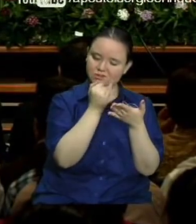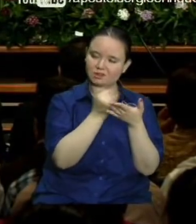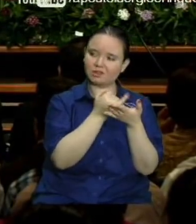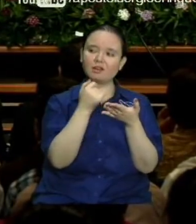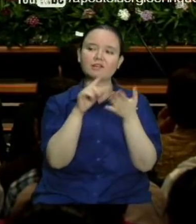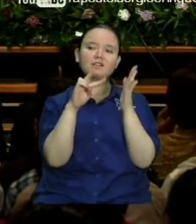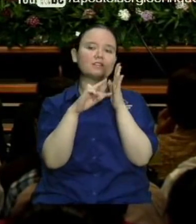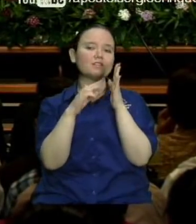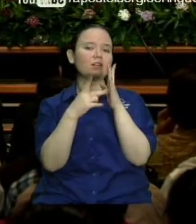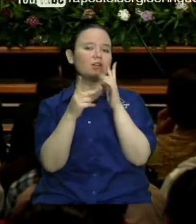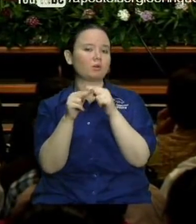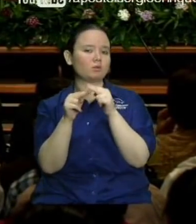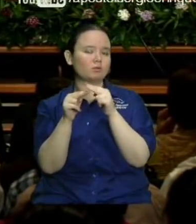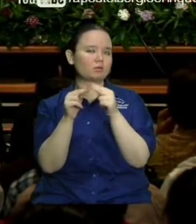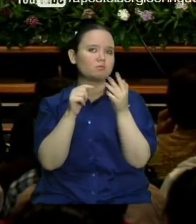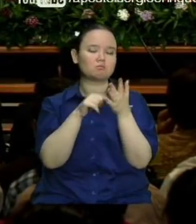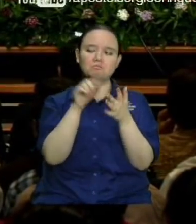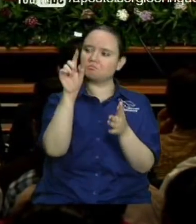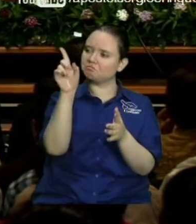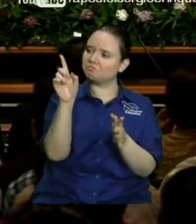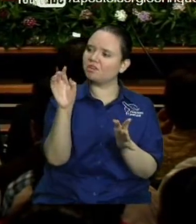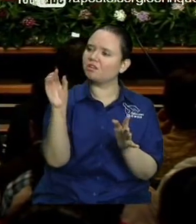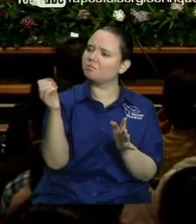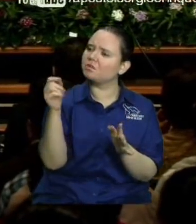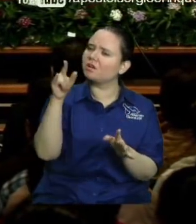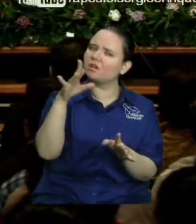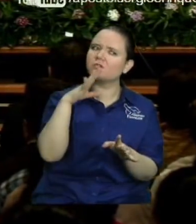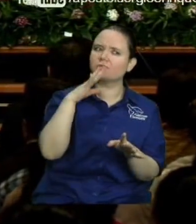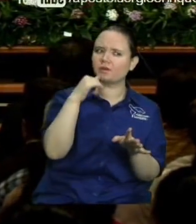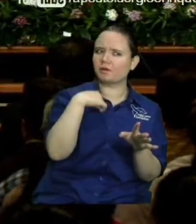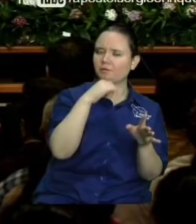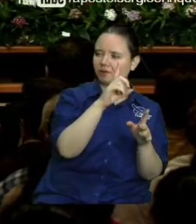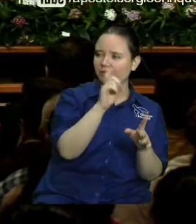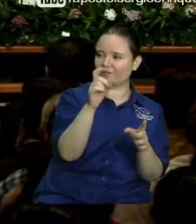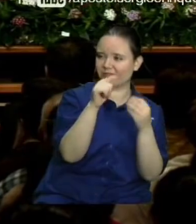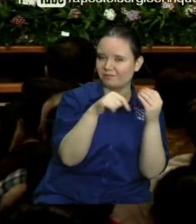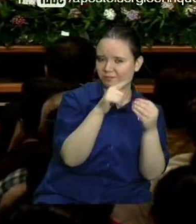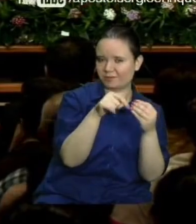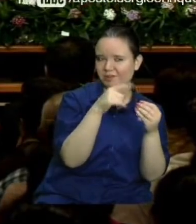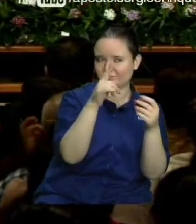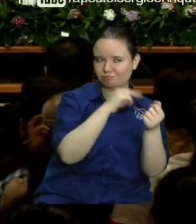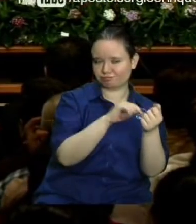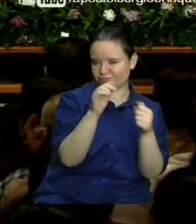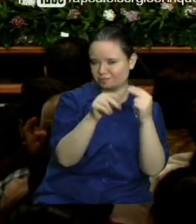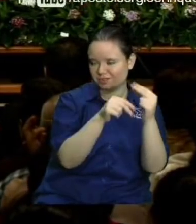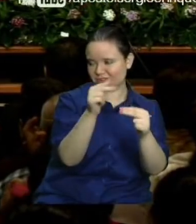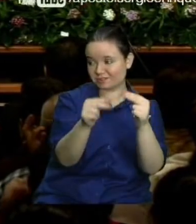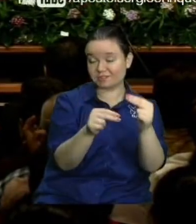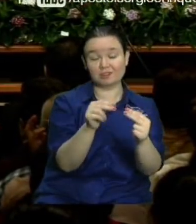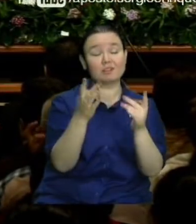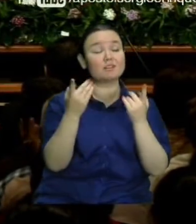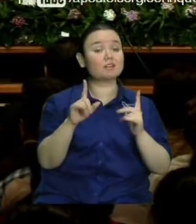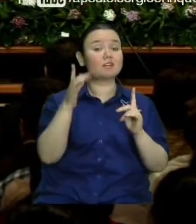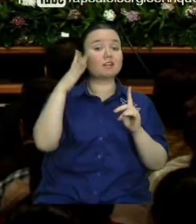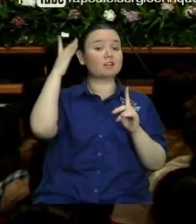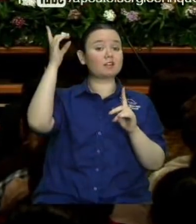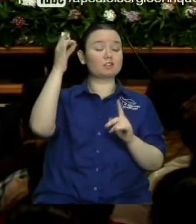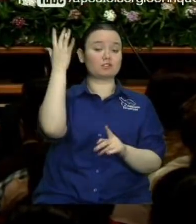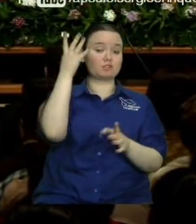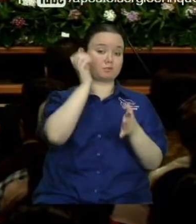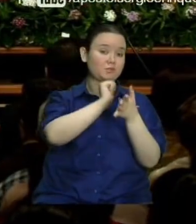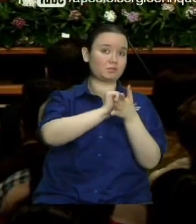nombres. Pero fíjate esto que el Señor me habló de la genealogía. Que Dios... que el Espíritu